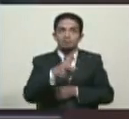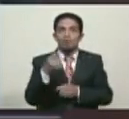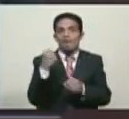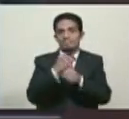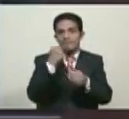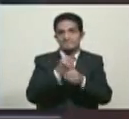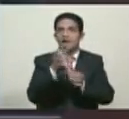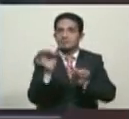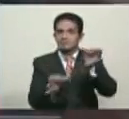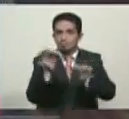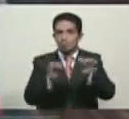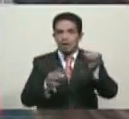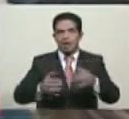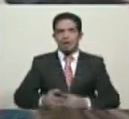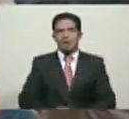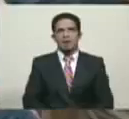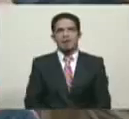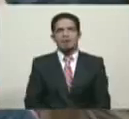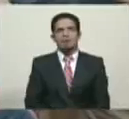trabajadora.